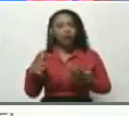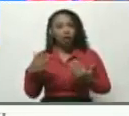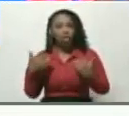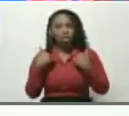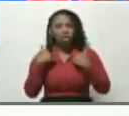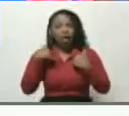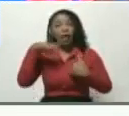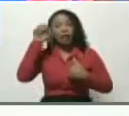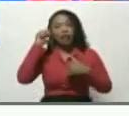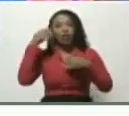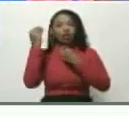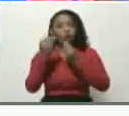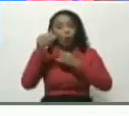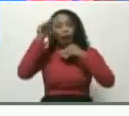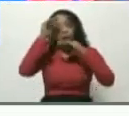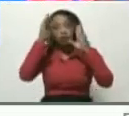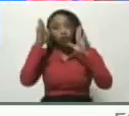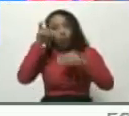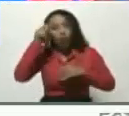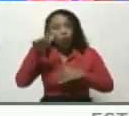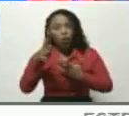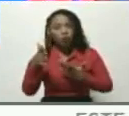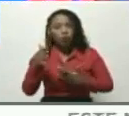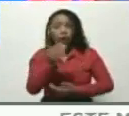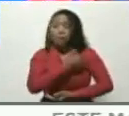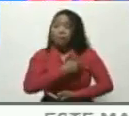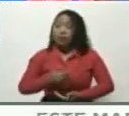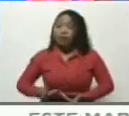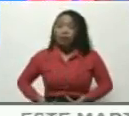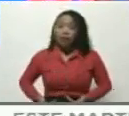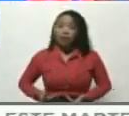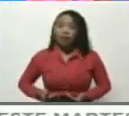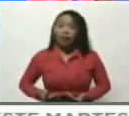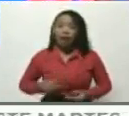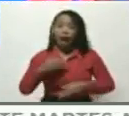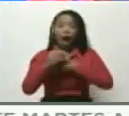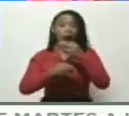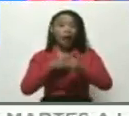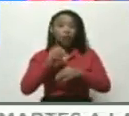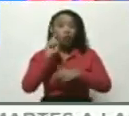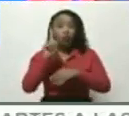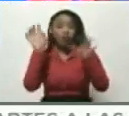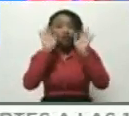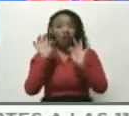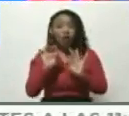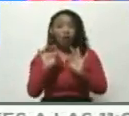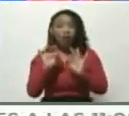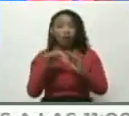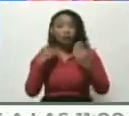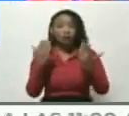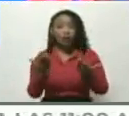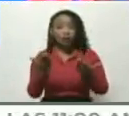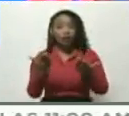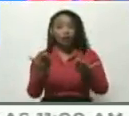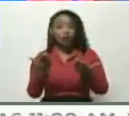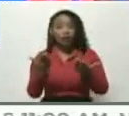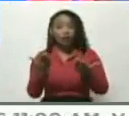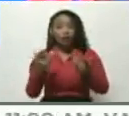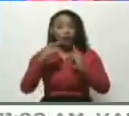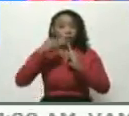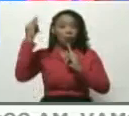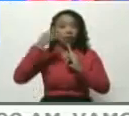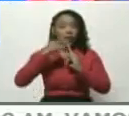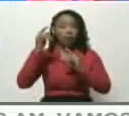y escuchar al pueblo. Así que el presidente ha concebido un método que a través de